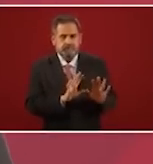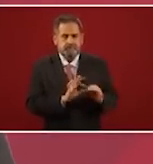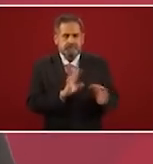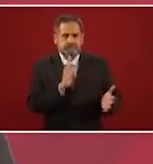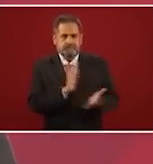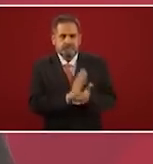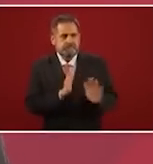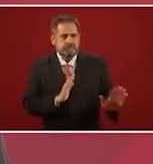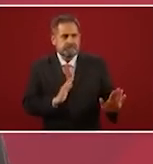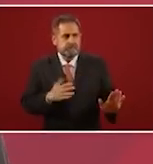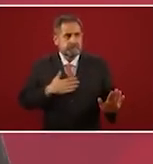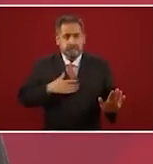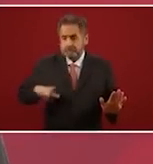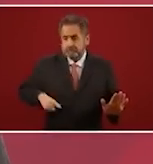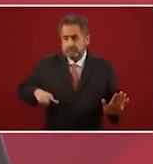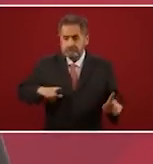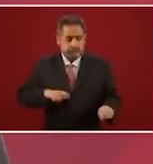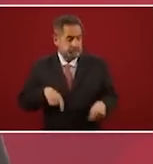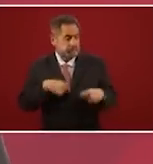de parte del gobierno